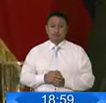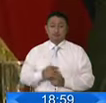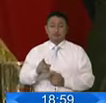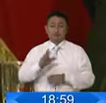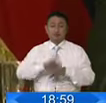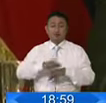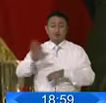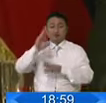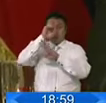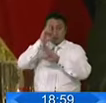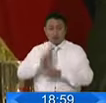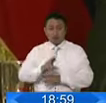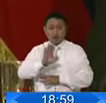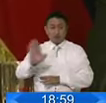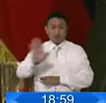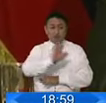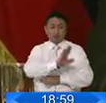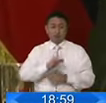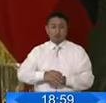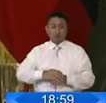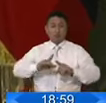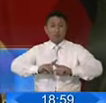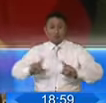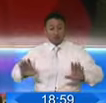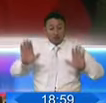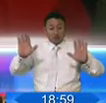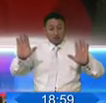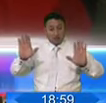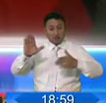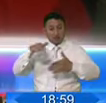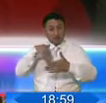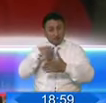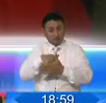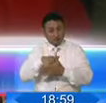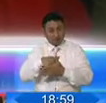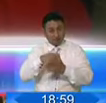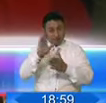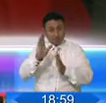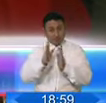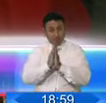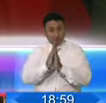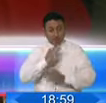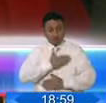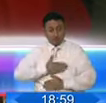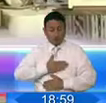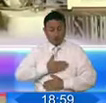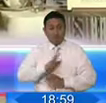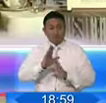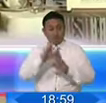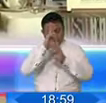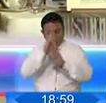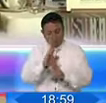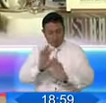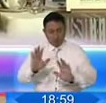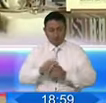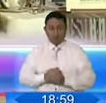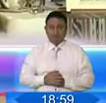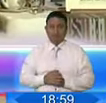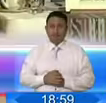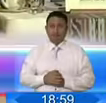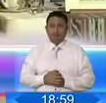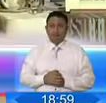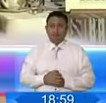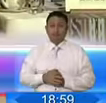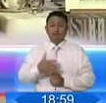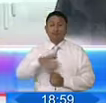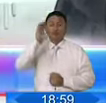respecto por tolerancia pero tolerancia tiene un límite y que por favor no lo rebase además de pronunciar respecto a las